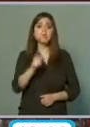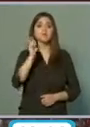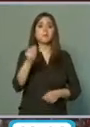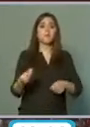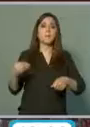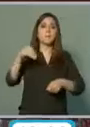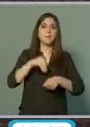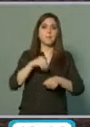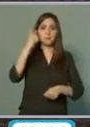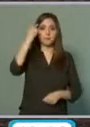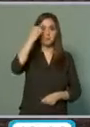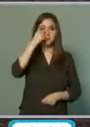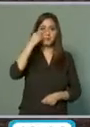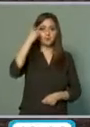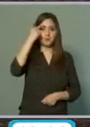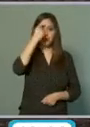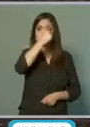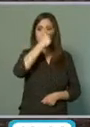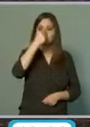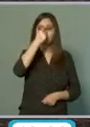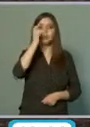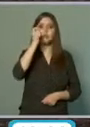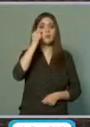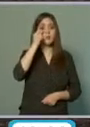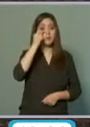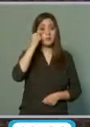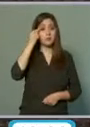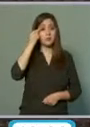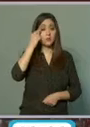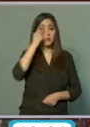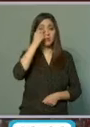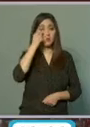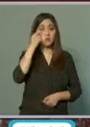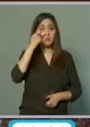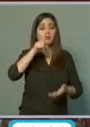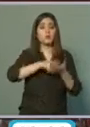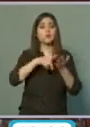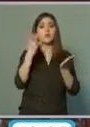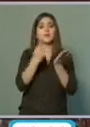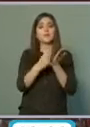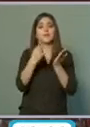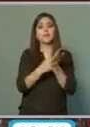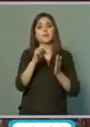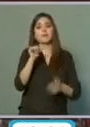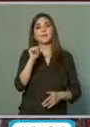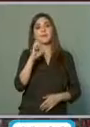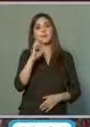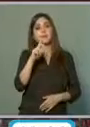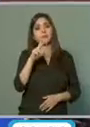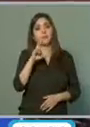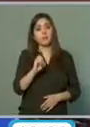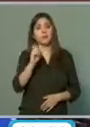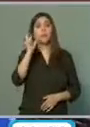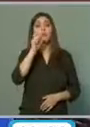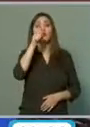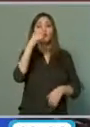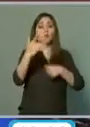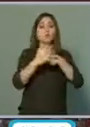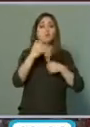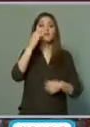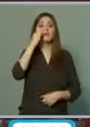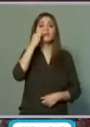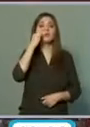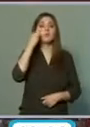ojos. ¿no? Que es en rolón, pero la esferita es de acero inoxidable. Ah, o sea, sientes Es fresco de al acero. contacto. Sientes fresco